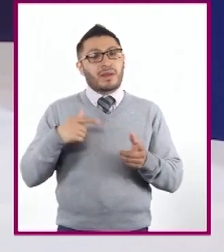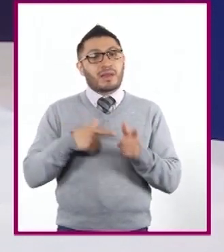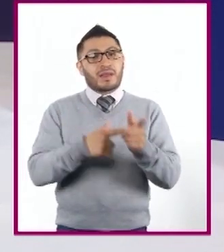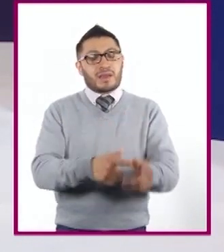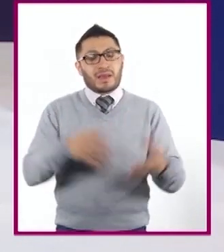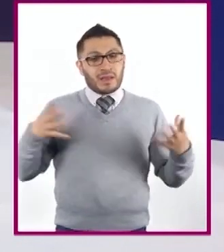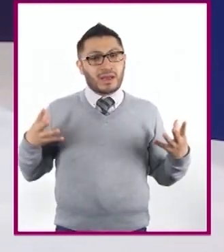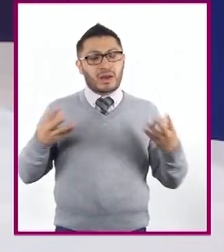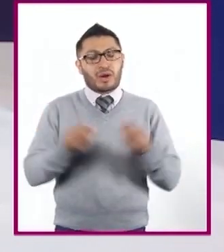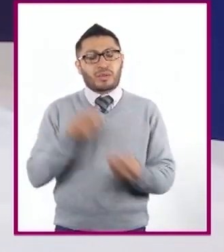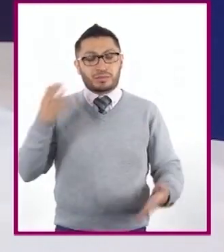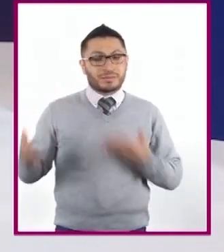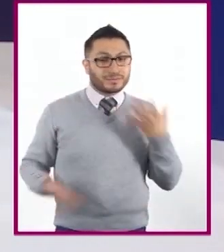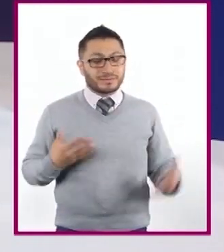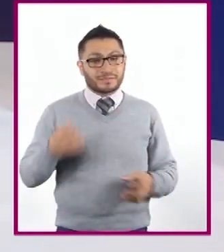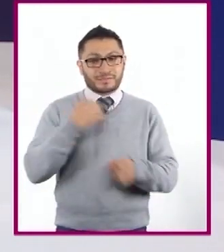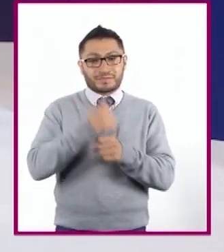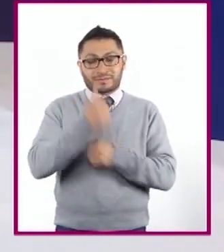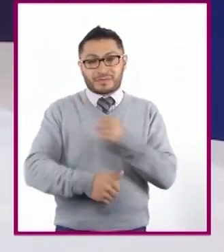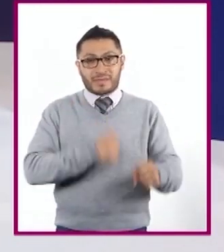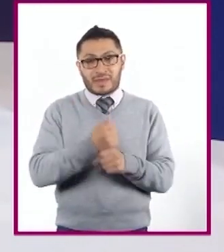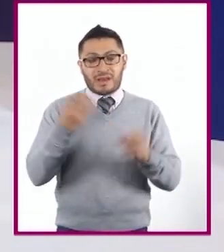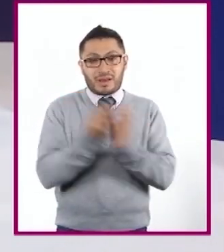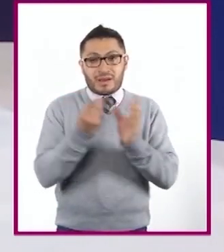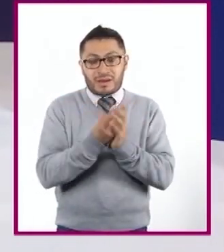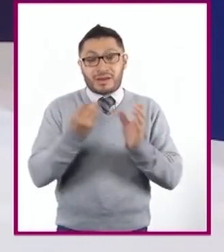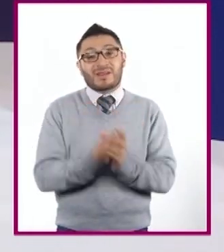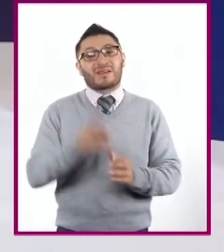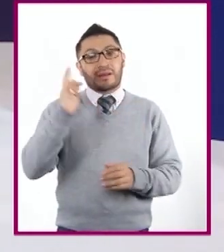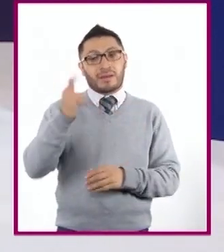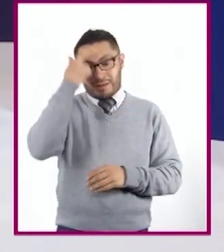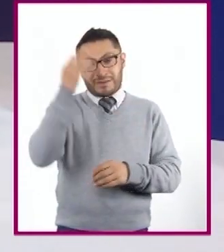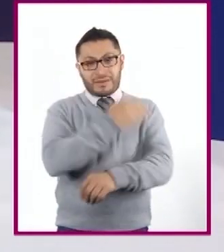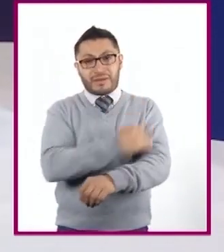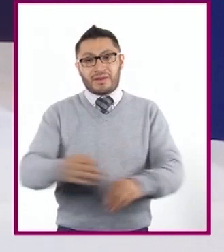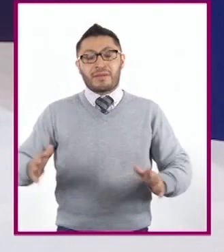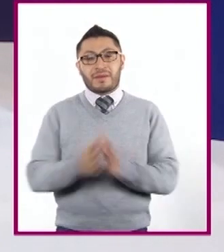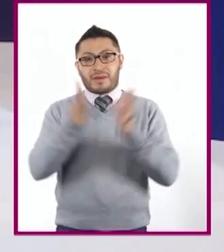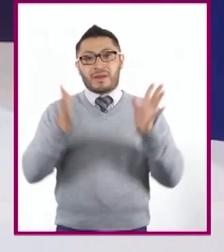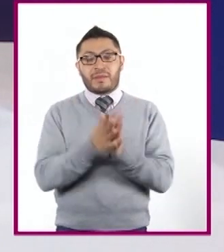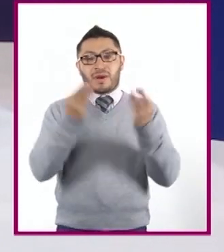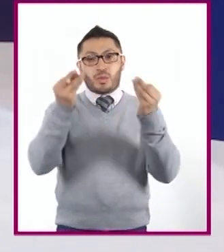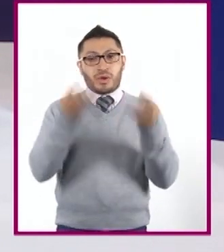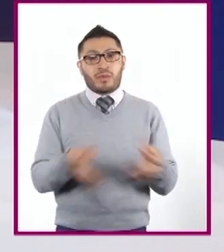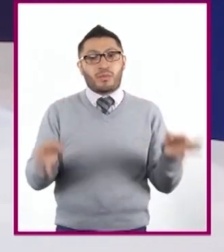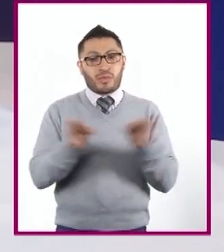con ánimo nuestro ciclo escolar. Recuerden que la participación de la familia es importante